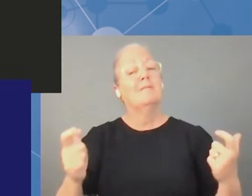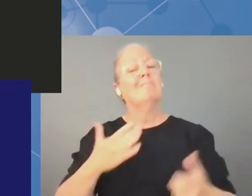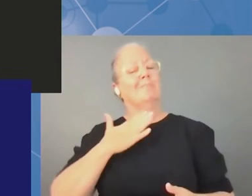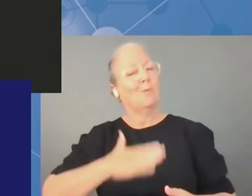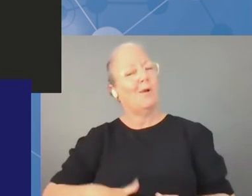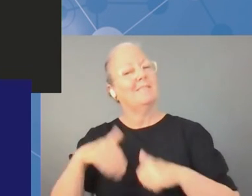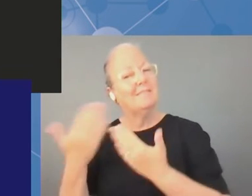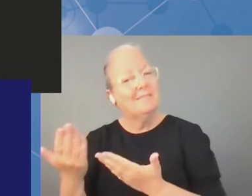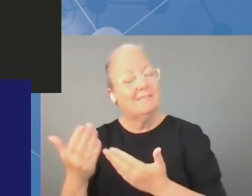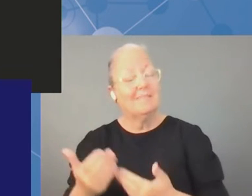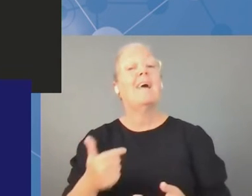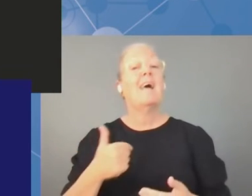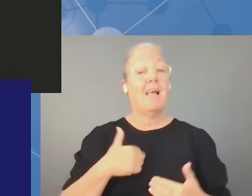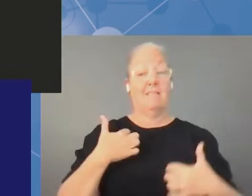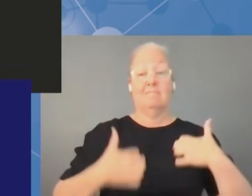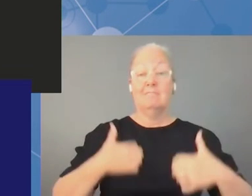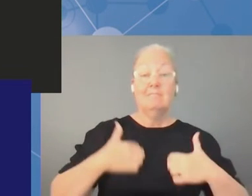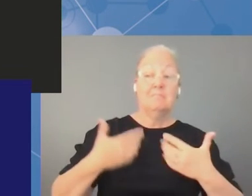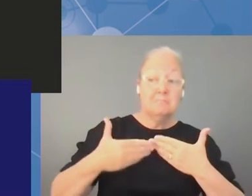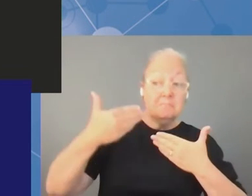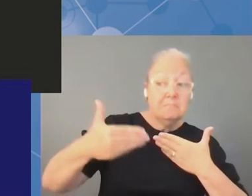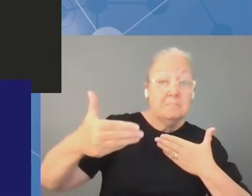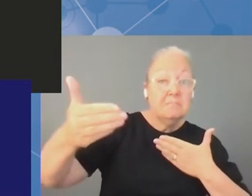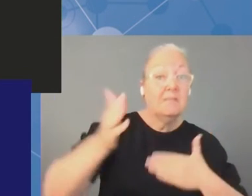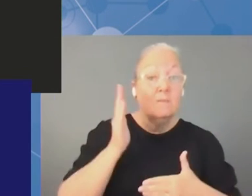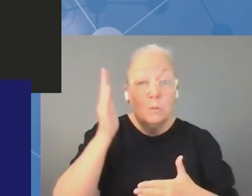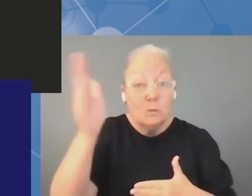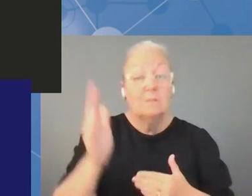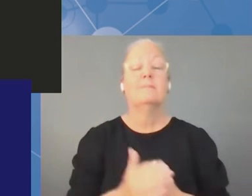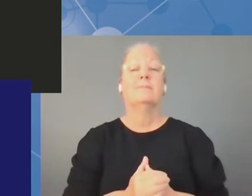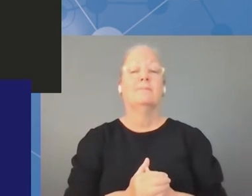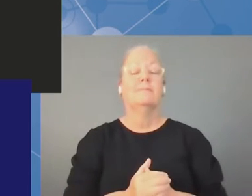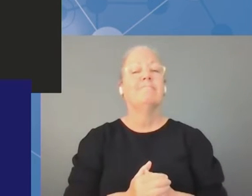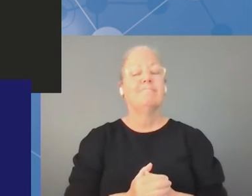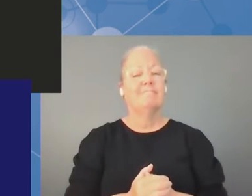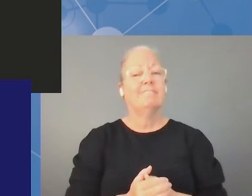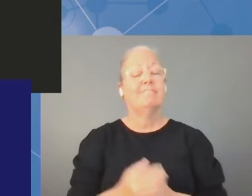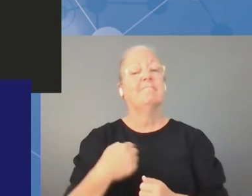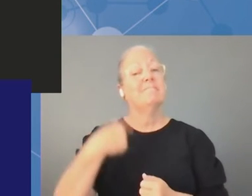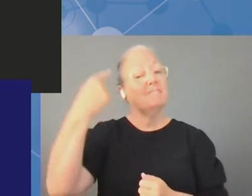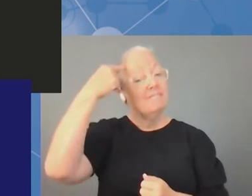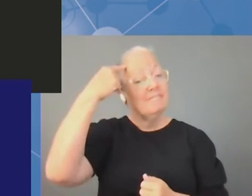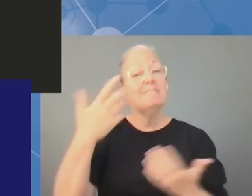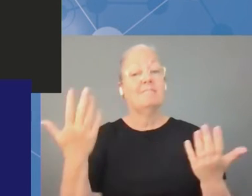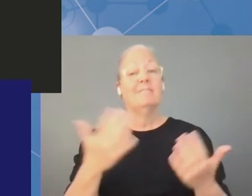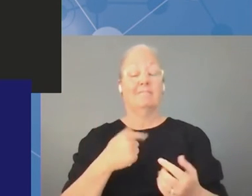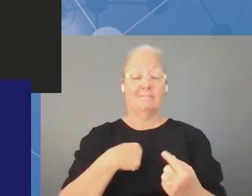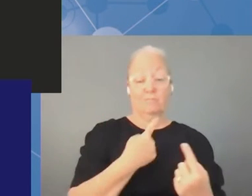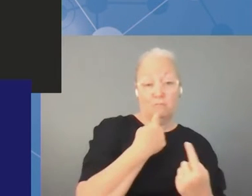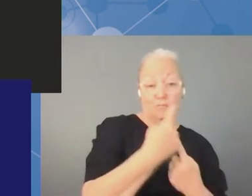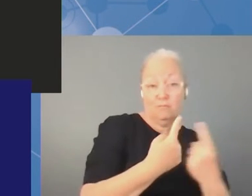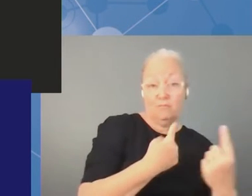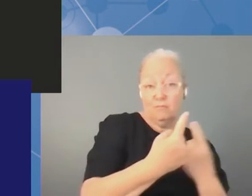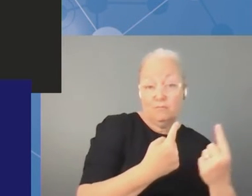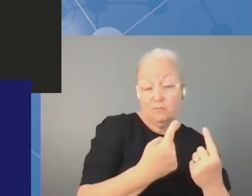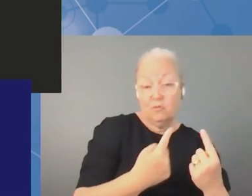manera innovadora. Hacemos cada vez más para adaptarnos a las condiciones y